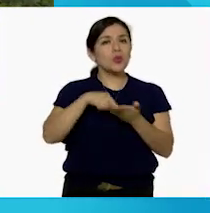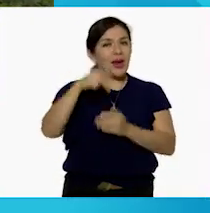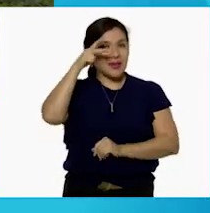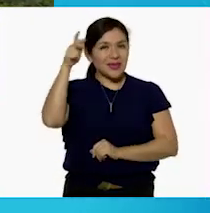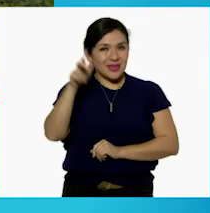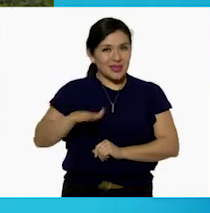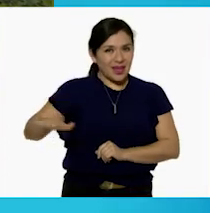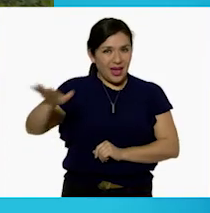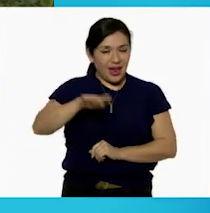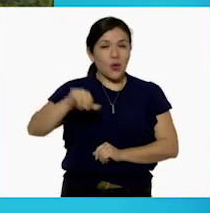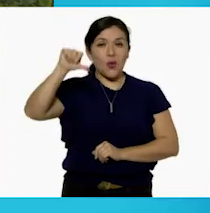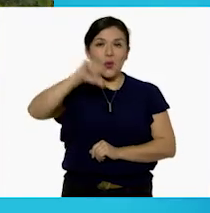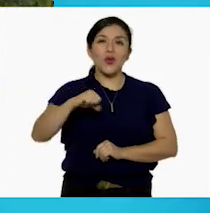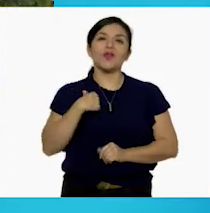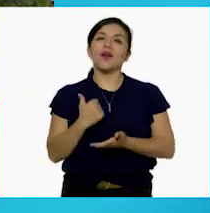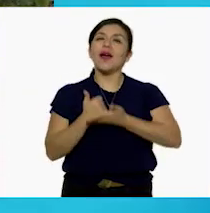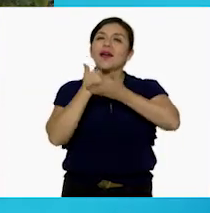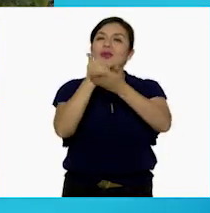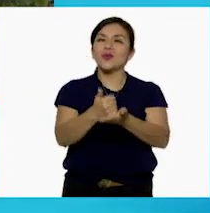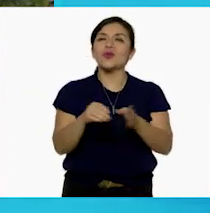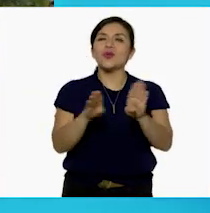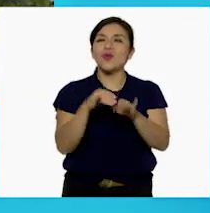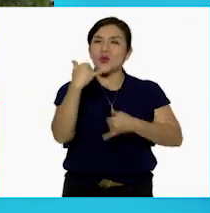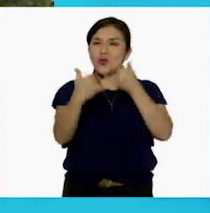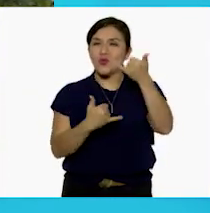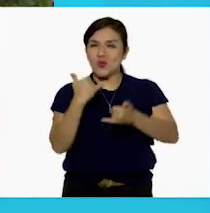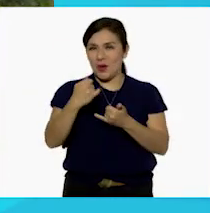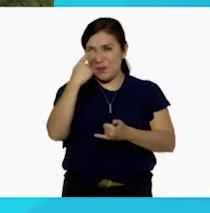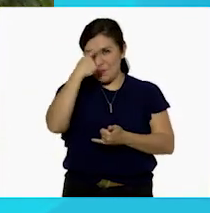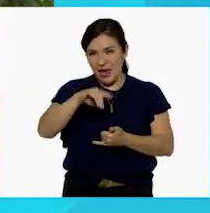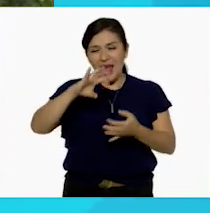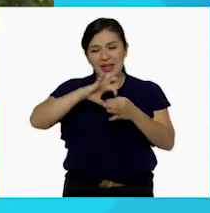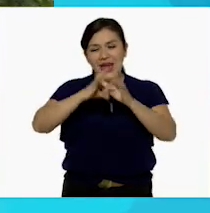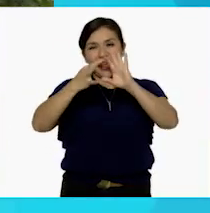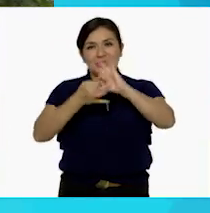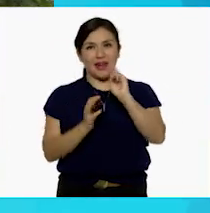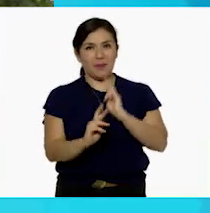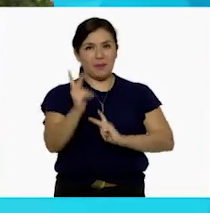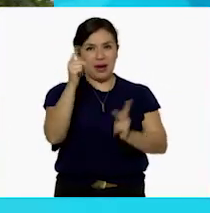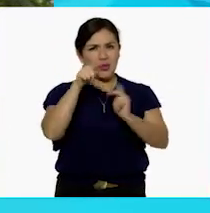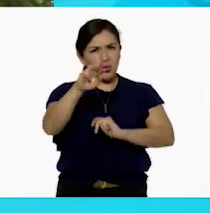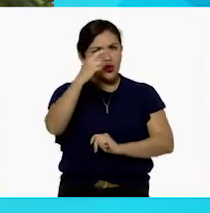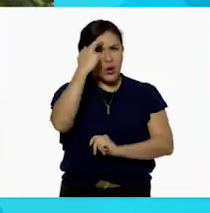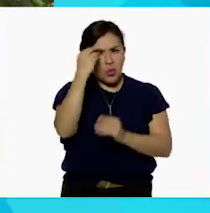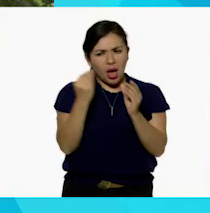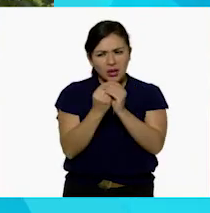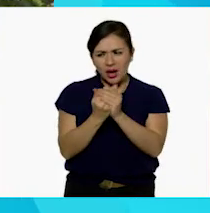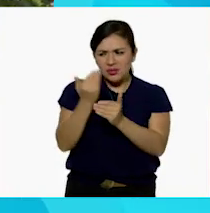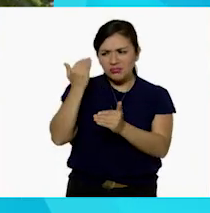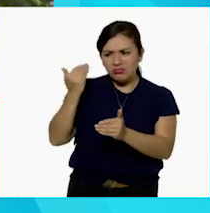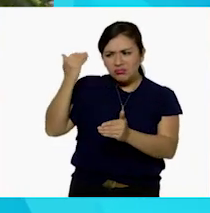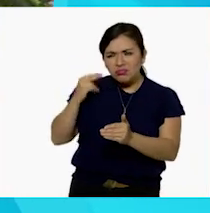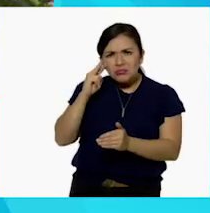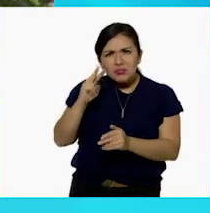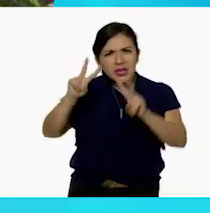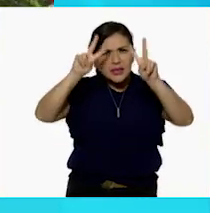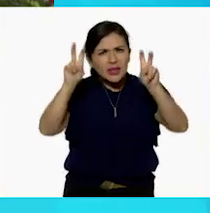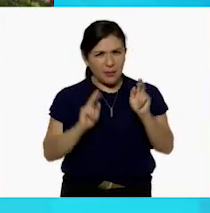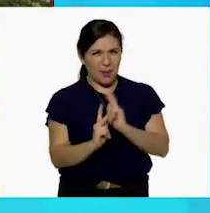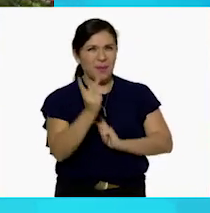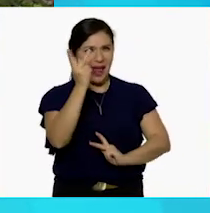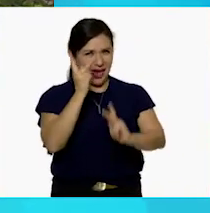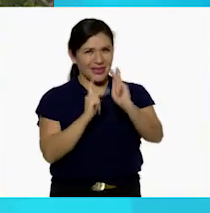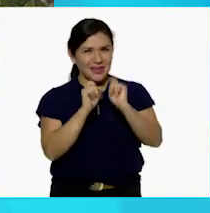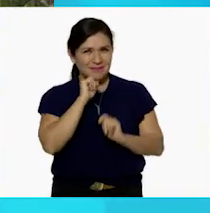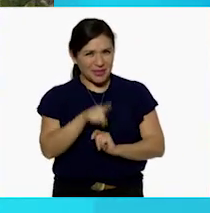Hidalgo. Y hoy les quiero ayudar con el juego de carrera de plantas. Recordemos que en clases pasadas vimos el tema de las